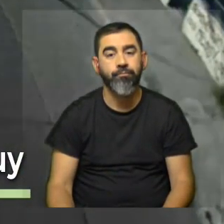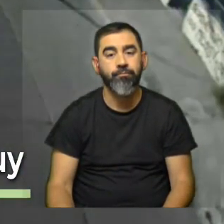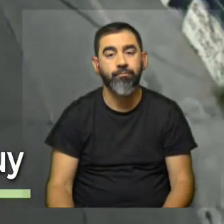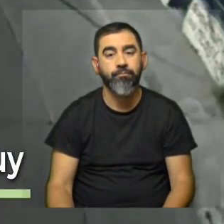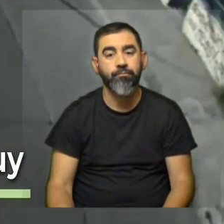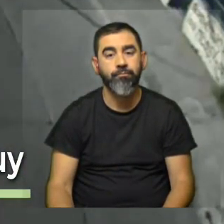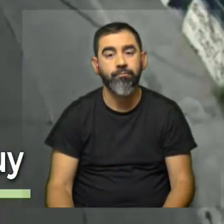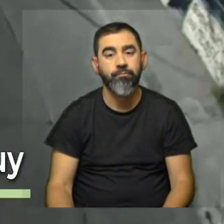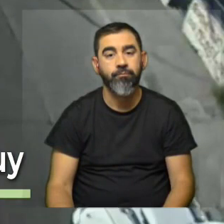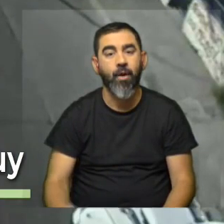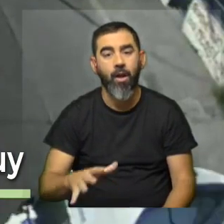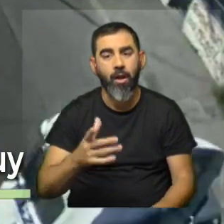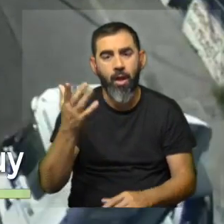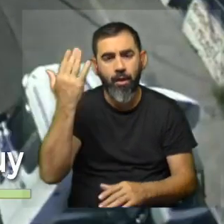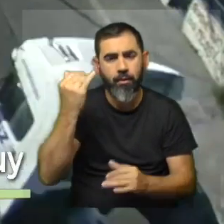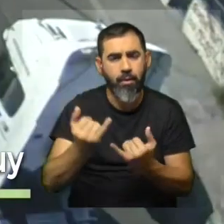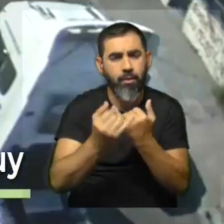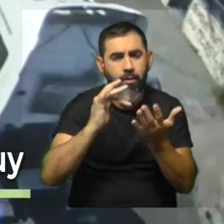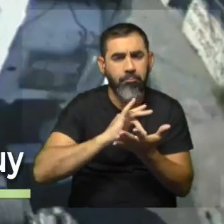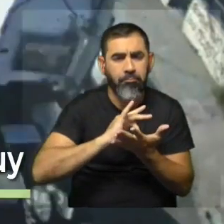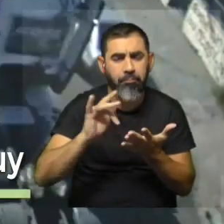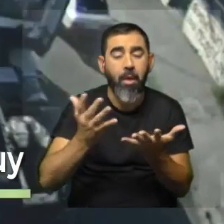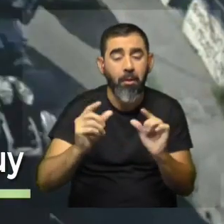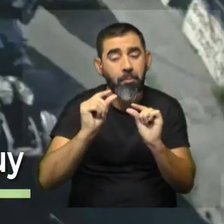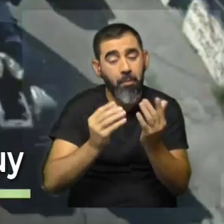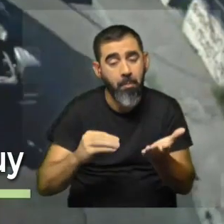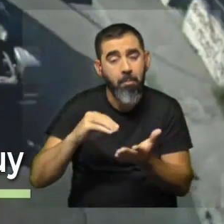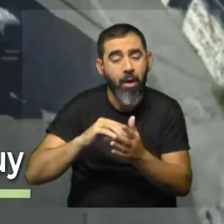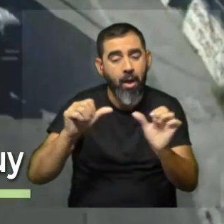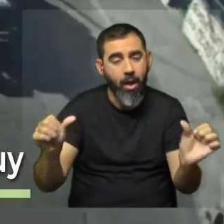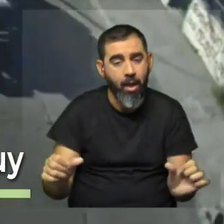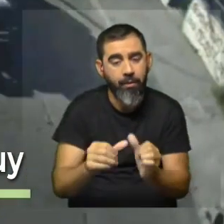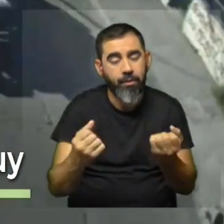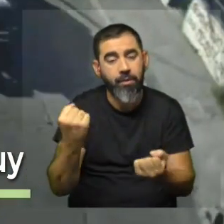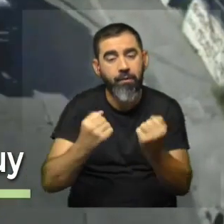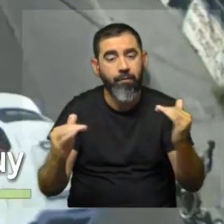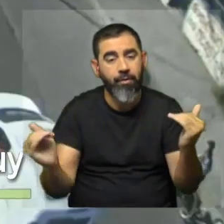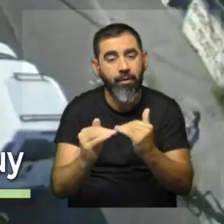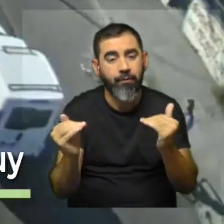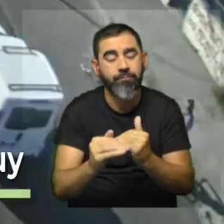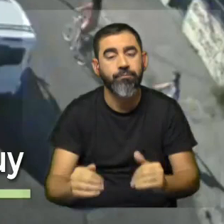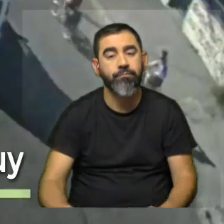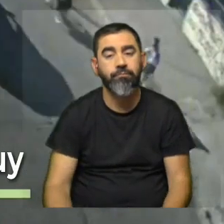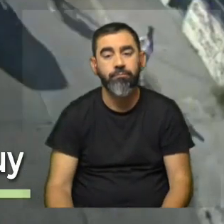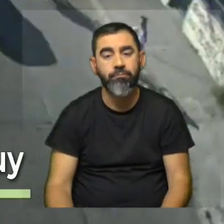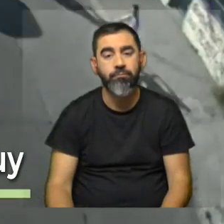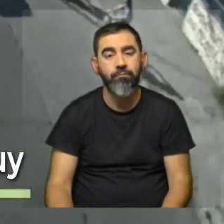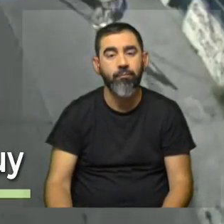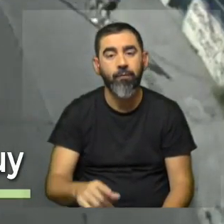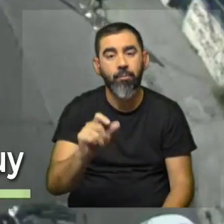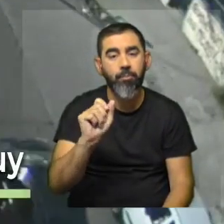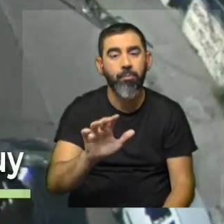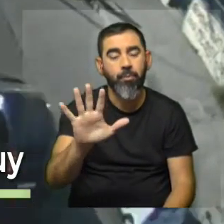movió un poquito más porque está bastante tranquilita la calle, sí, ¿no? Ahí Sayago se ve poco, ahora en esta sí se ve un poco más. Y eso es propio, si la